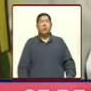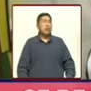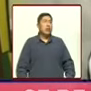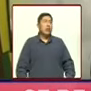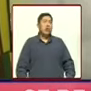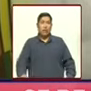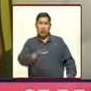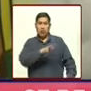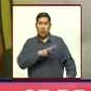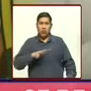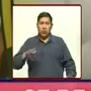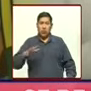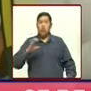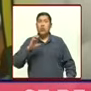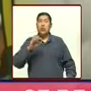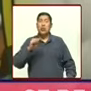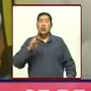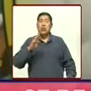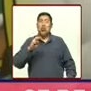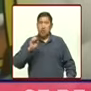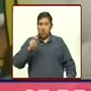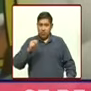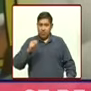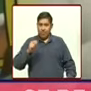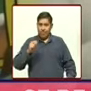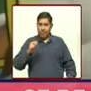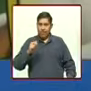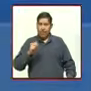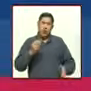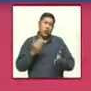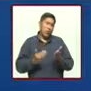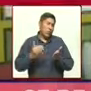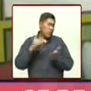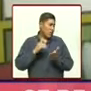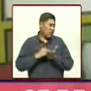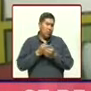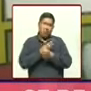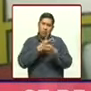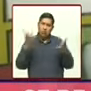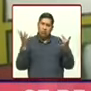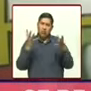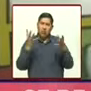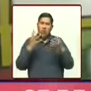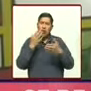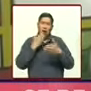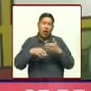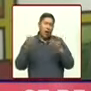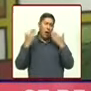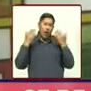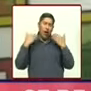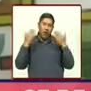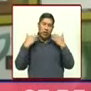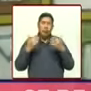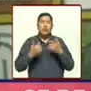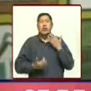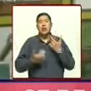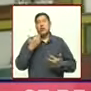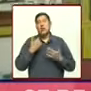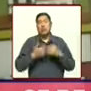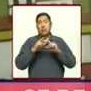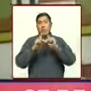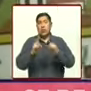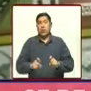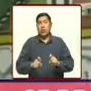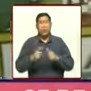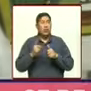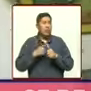Dentro de la jurisdicción del municipio de Carmen Rivero Torres se han reactivado varios focos de calor, también incendios. Vamos a preguntarle a